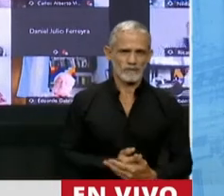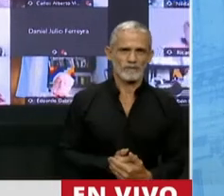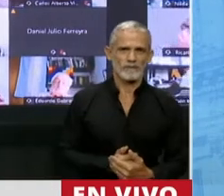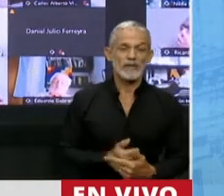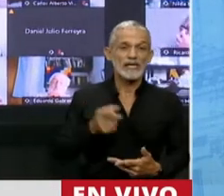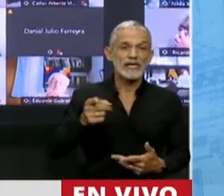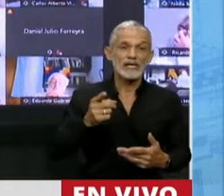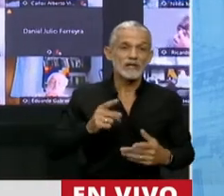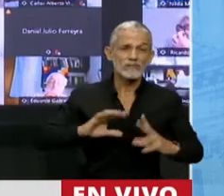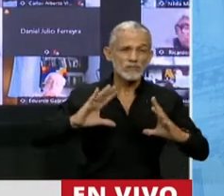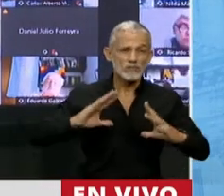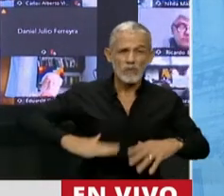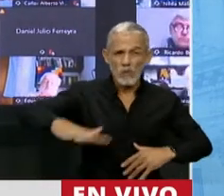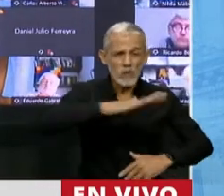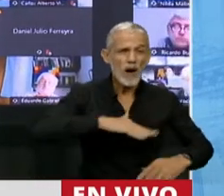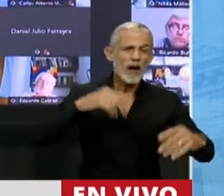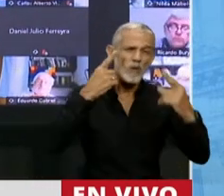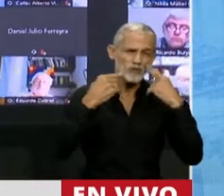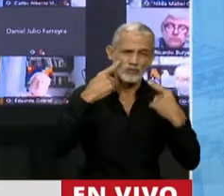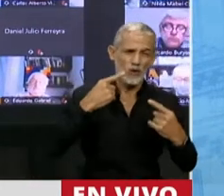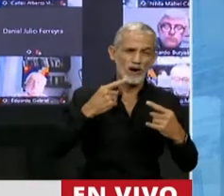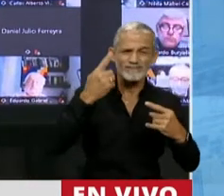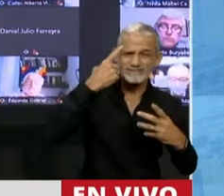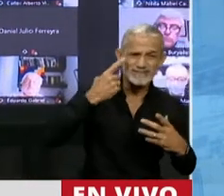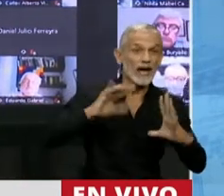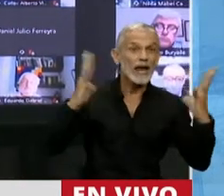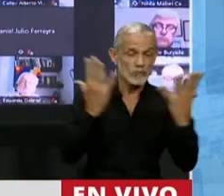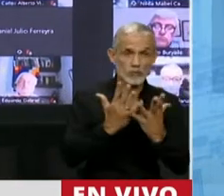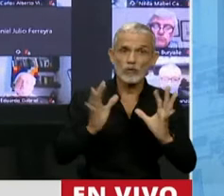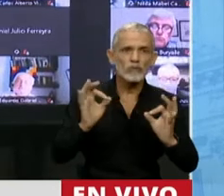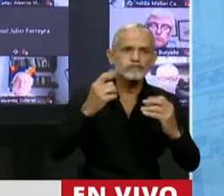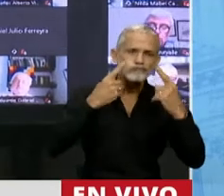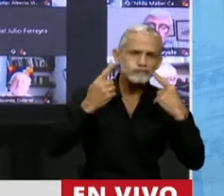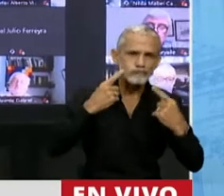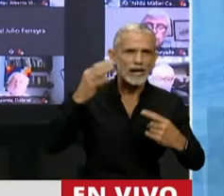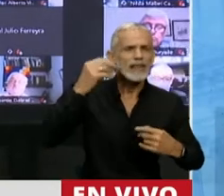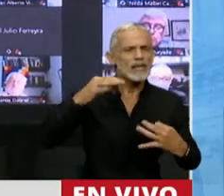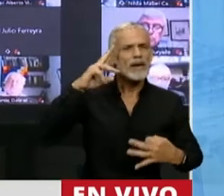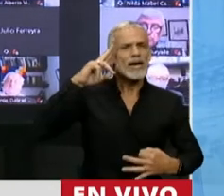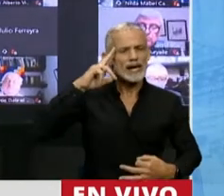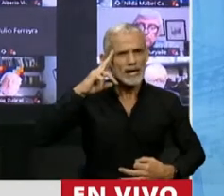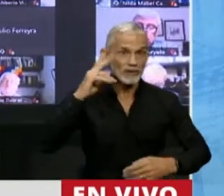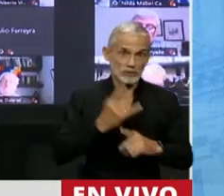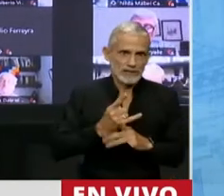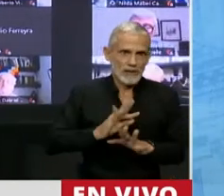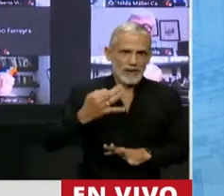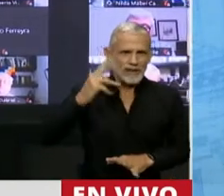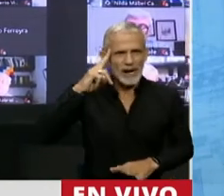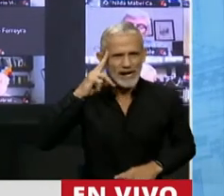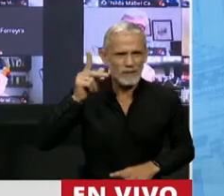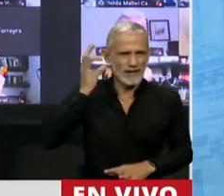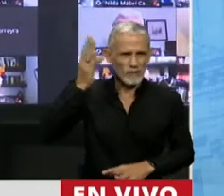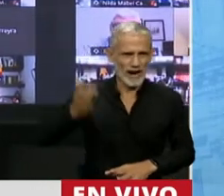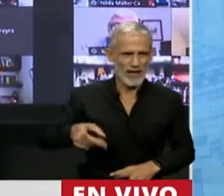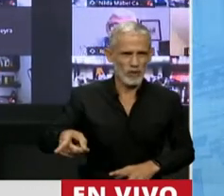lo está llorando todo nuestro pueblo, lo está llorando el mundo y se merece respeto, se mereció siempre respeto.